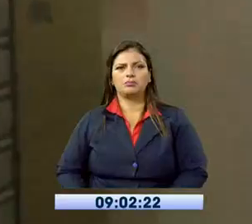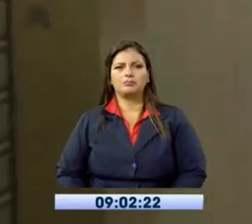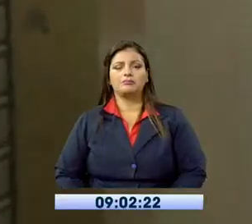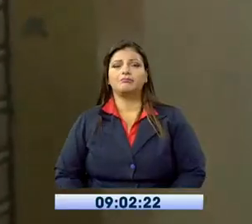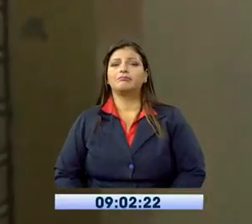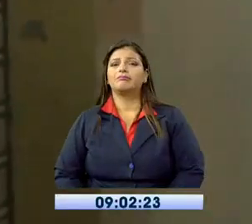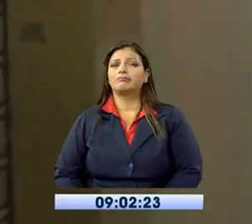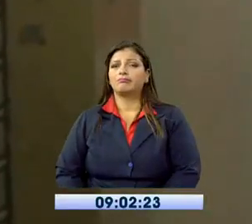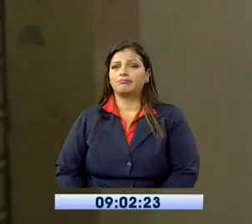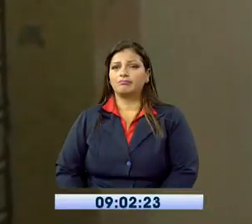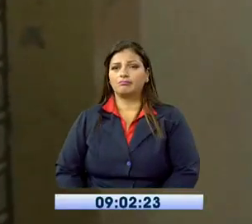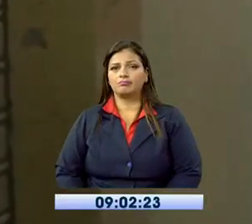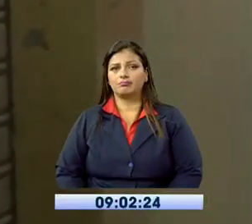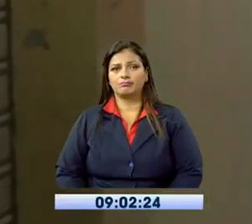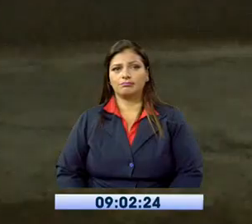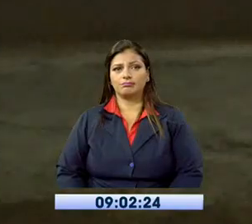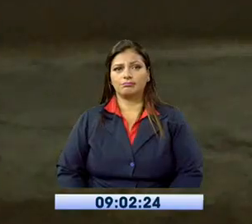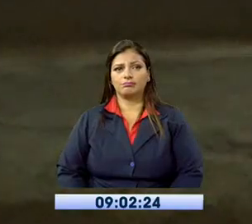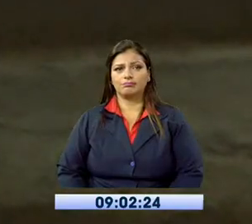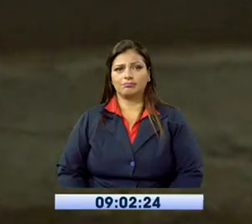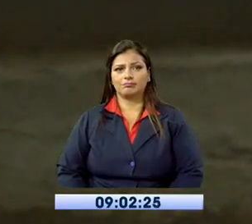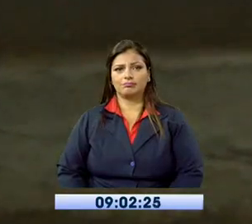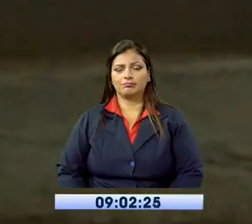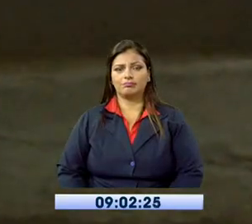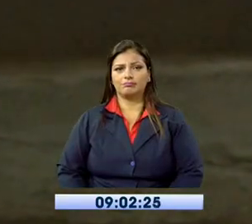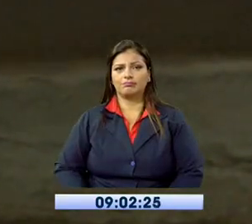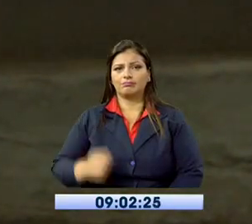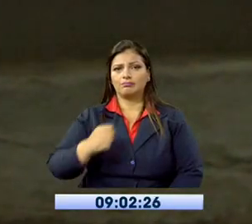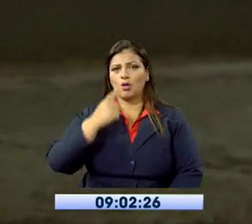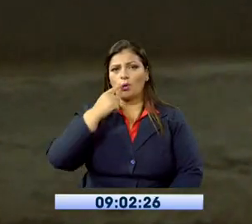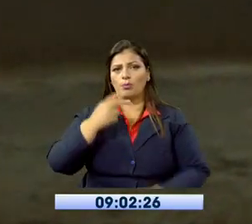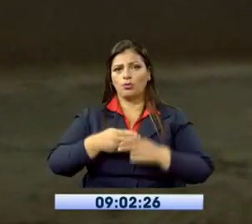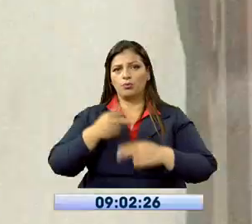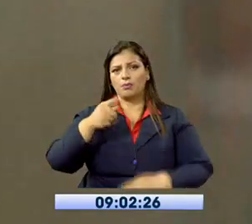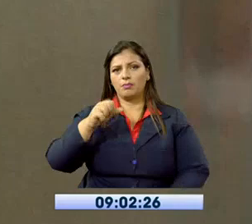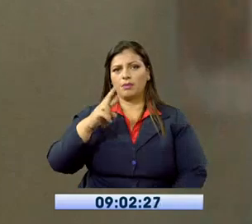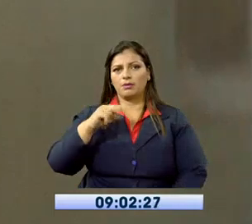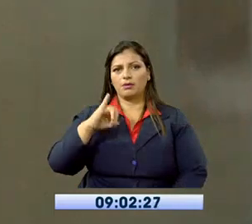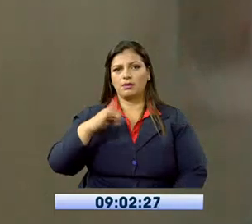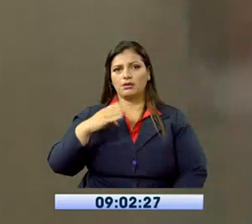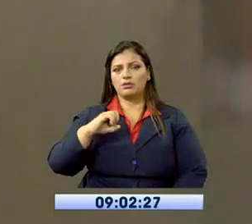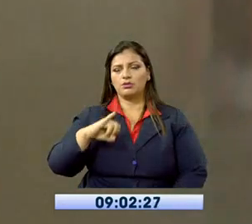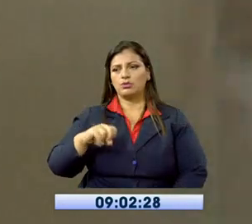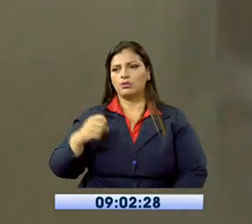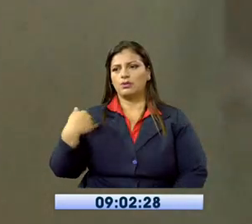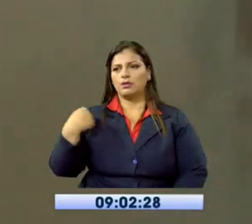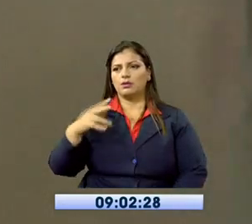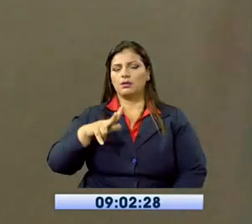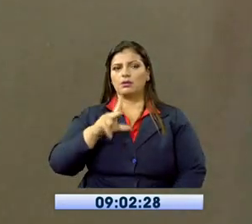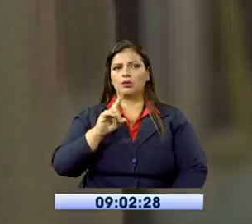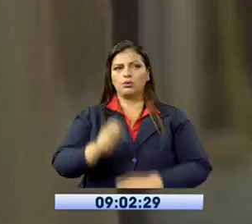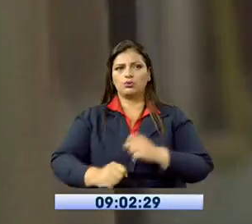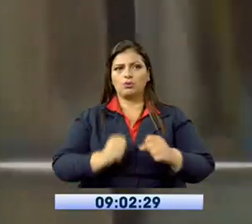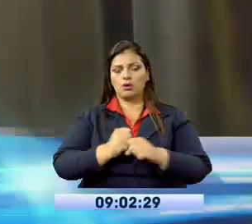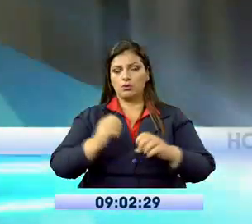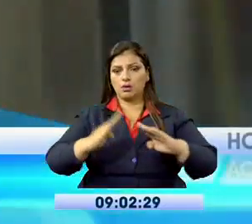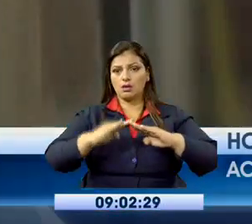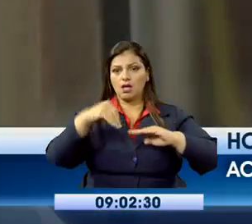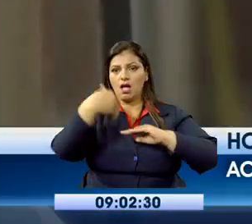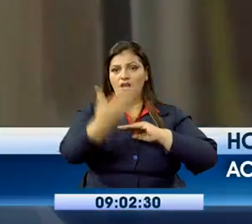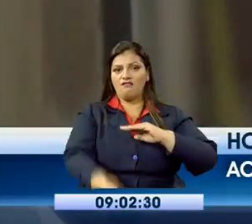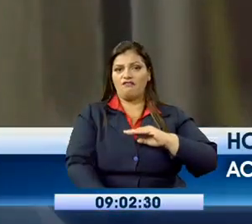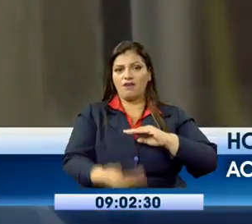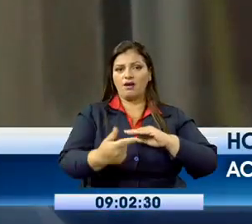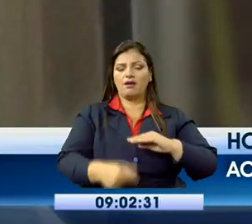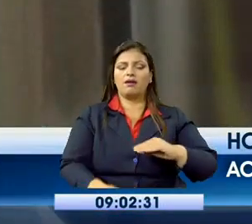Sicarios motorizados descargaron una ráfaga de balas en contra de Patricio Zeta, de 38 años de edad. El hombre estaba en el portal de una vivienda cuando fue